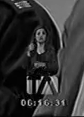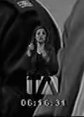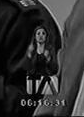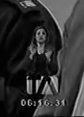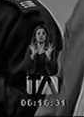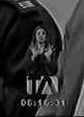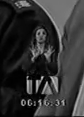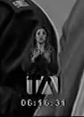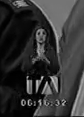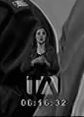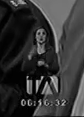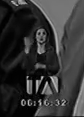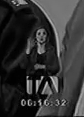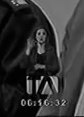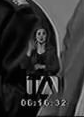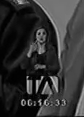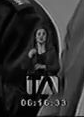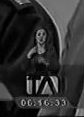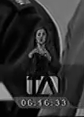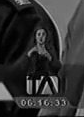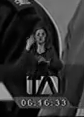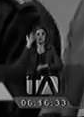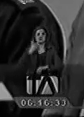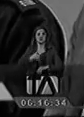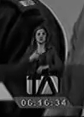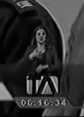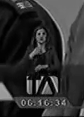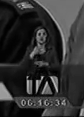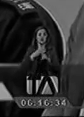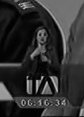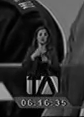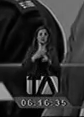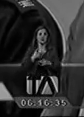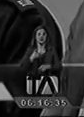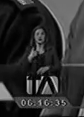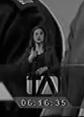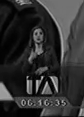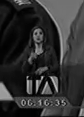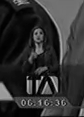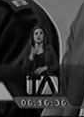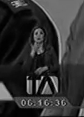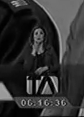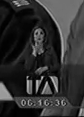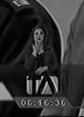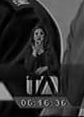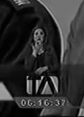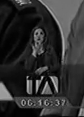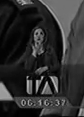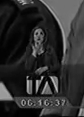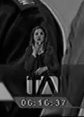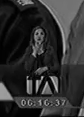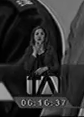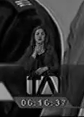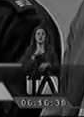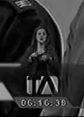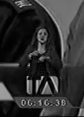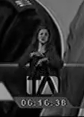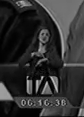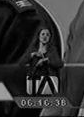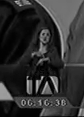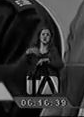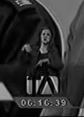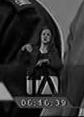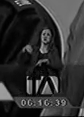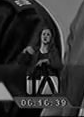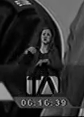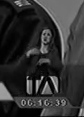Ellos nos conocen, no solo con nuestros nombres, nos preguntan cómo estamos. Prefieren perder recesos completos para saber cómo